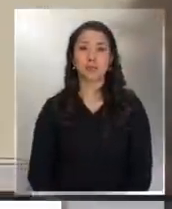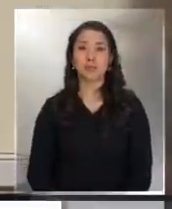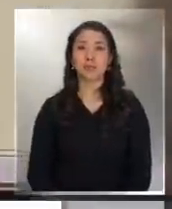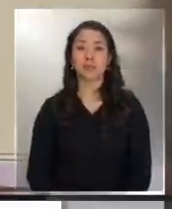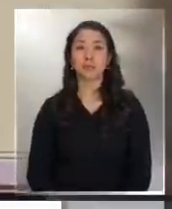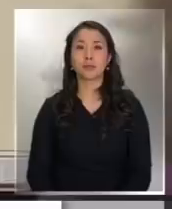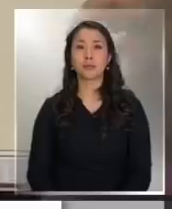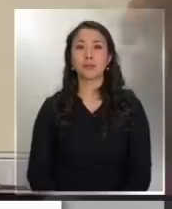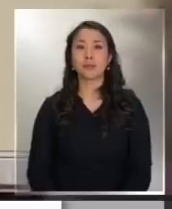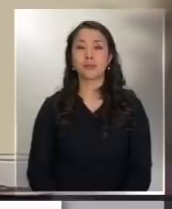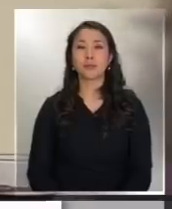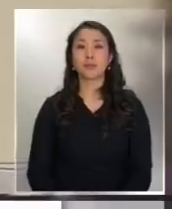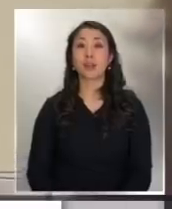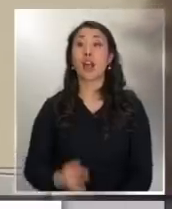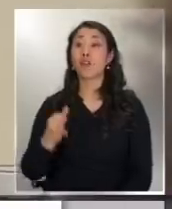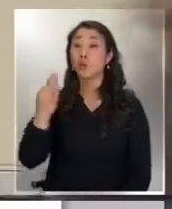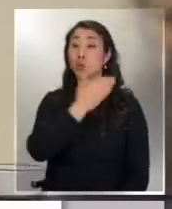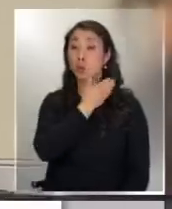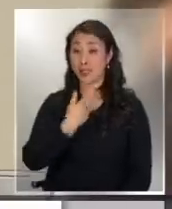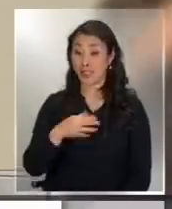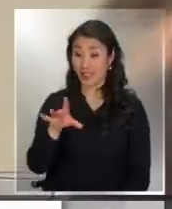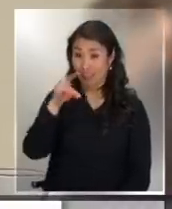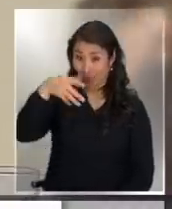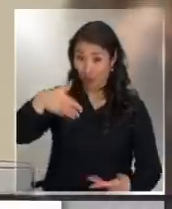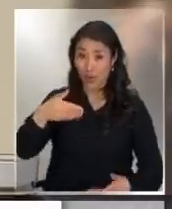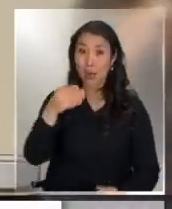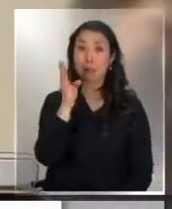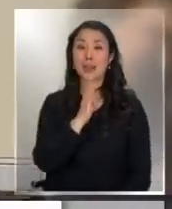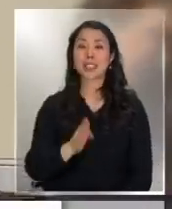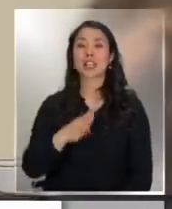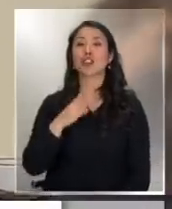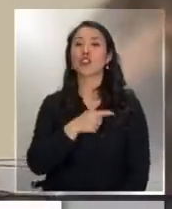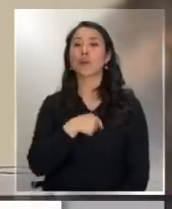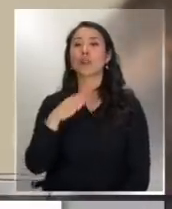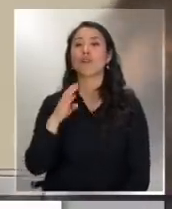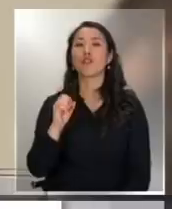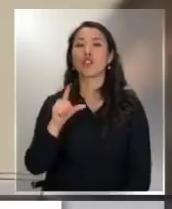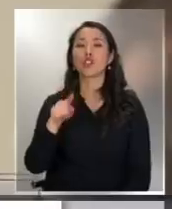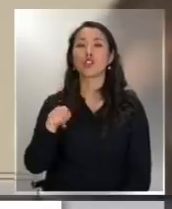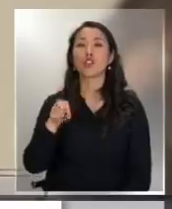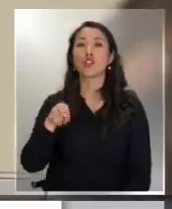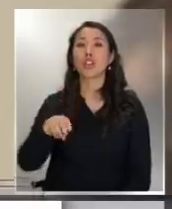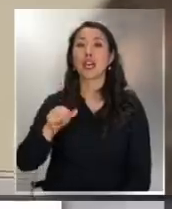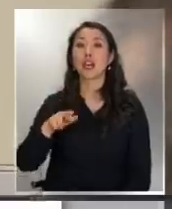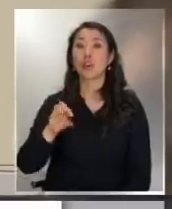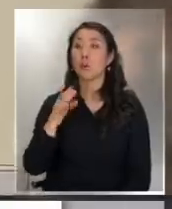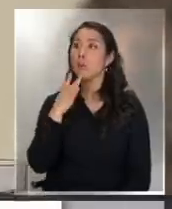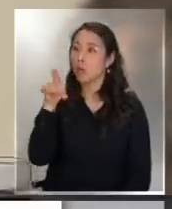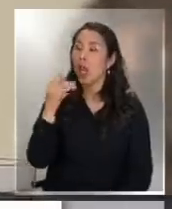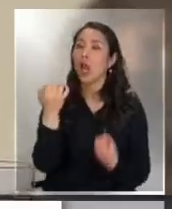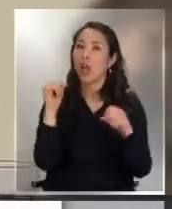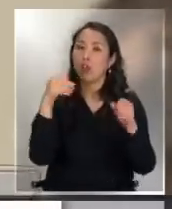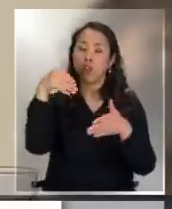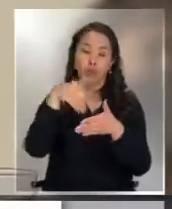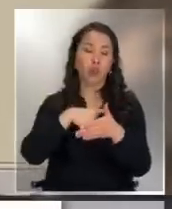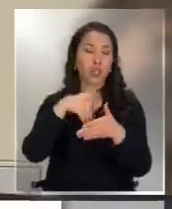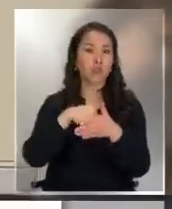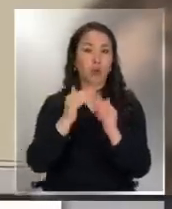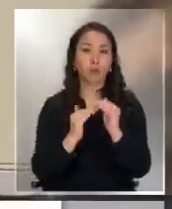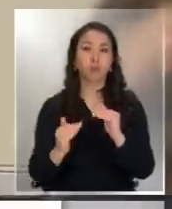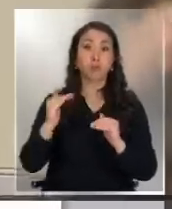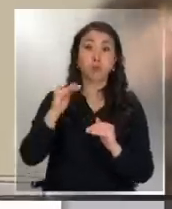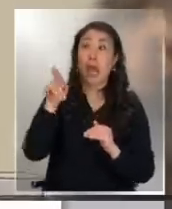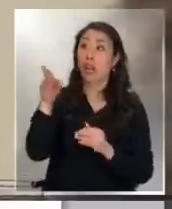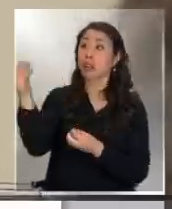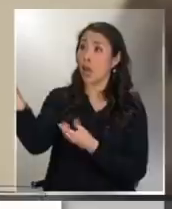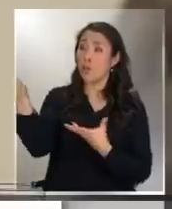felicitando al futuro presidente electo, Jair Bolsonaro, porque tuvo un gran triunfo electoral. Él está invitado a